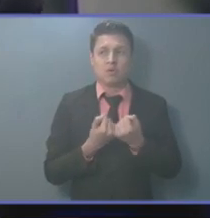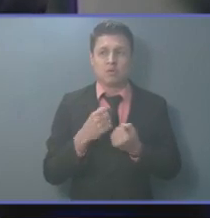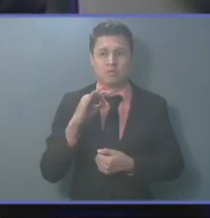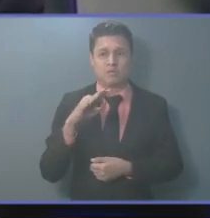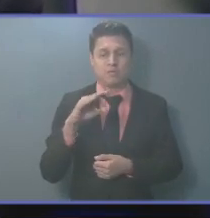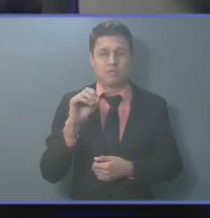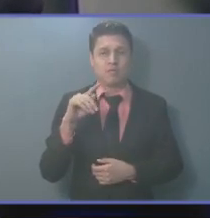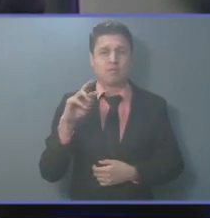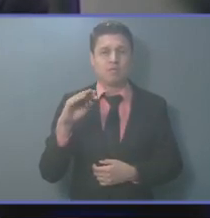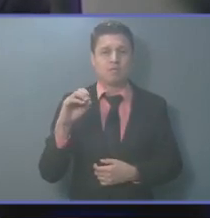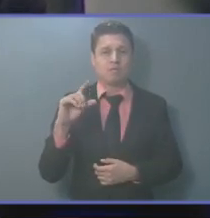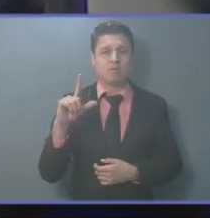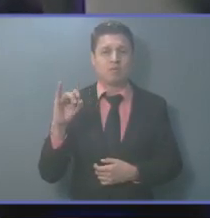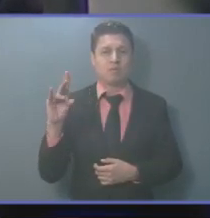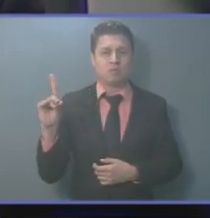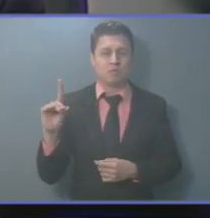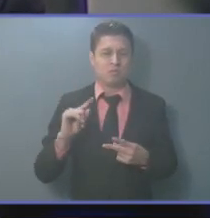corporate